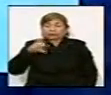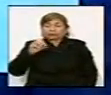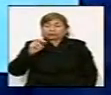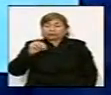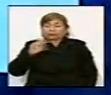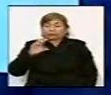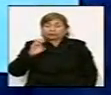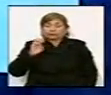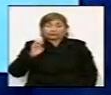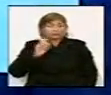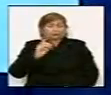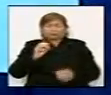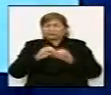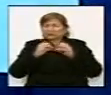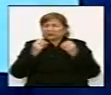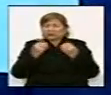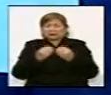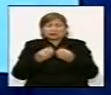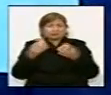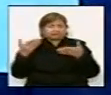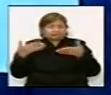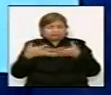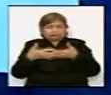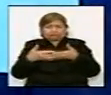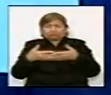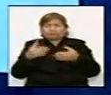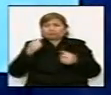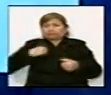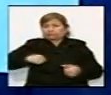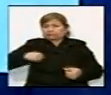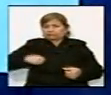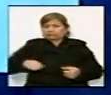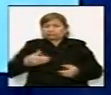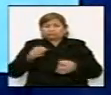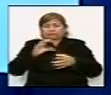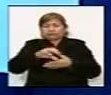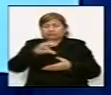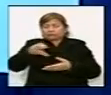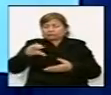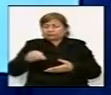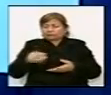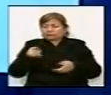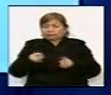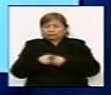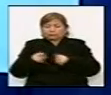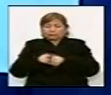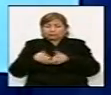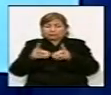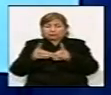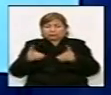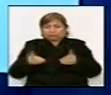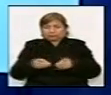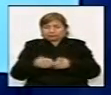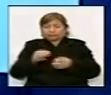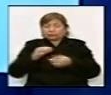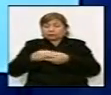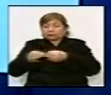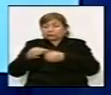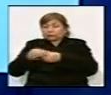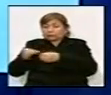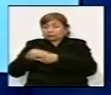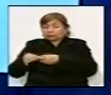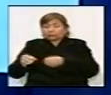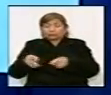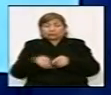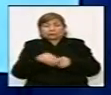una adecuada organización y coordinación entre los alcaldes de los centros poblados de un mismo distrito, con sus provincias y